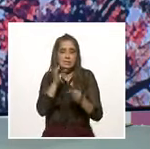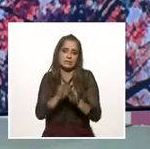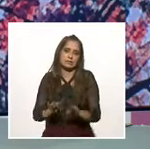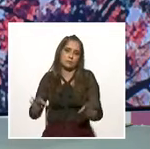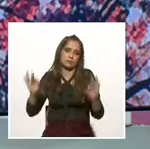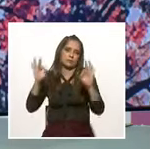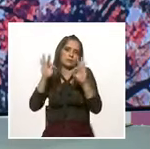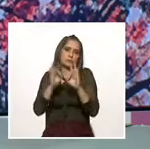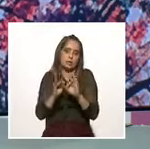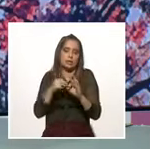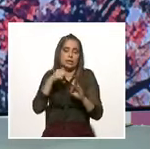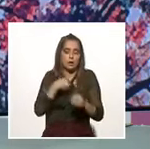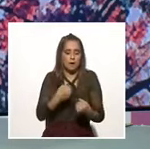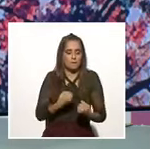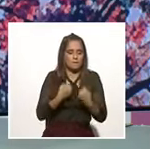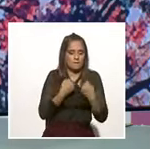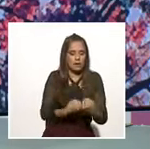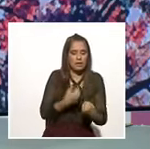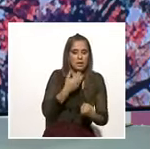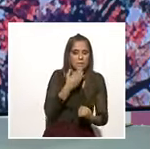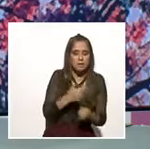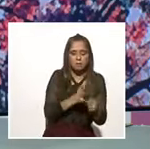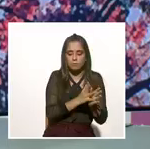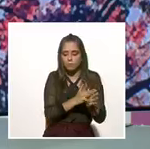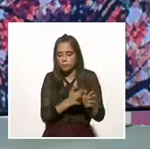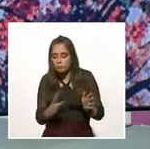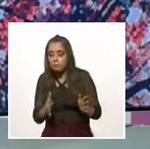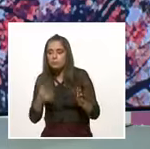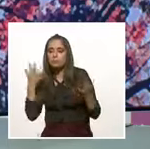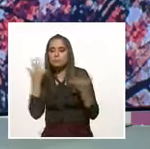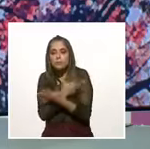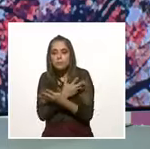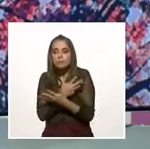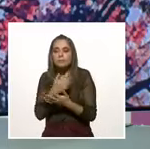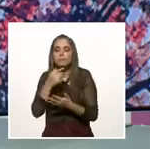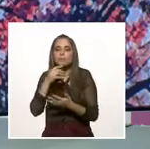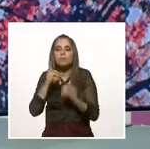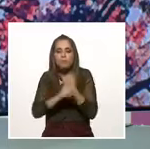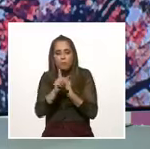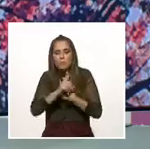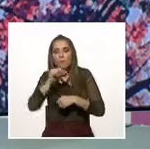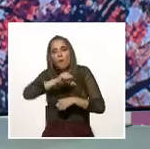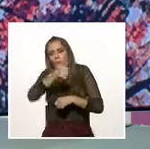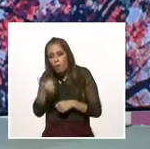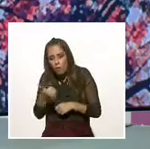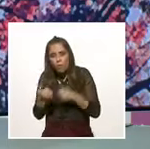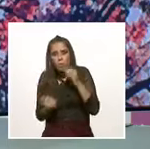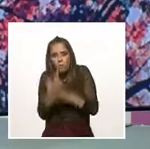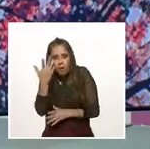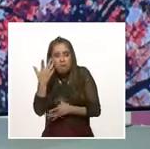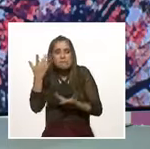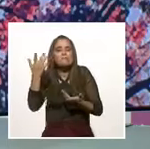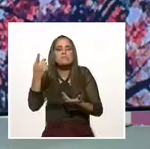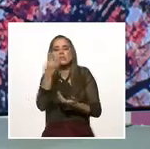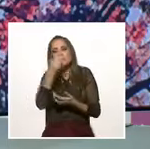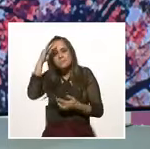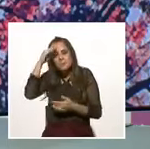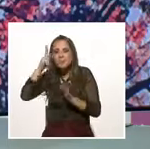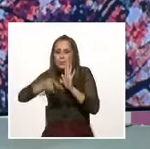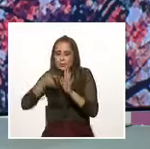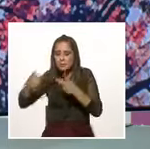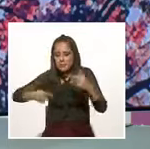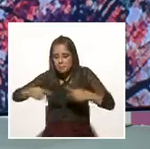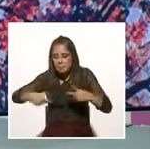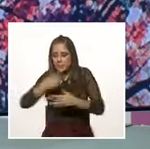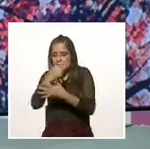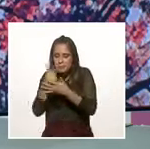momento, quizás en 2 meses ya no nos sea útil. Hay que ser flexibles y hay que estar repensando en cada momento cuál es